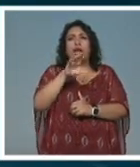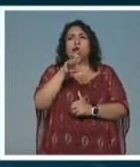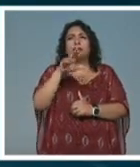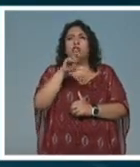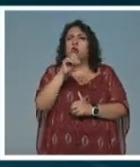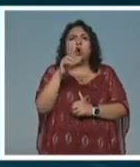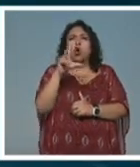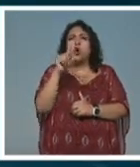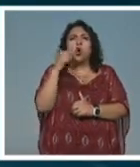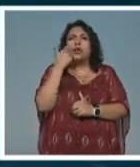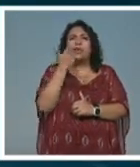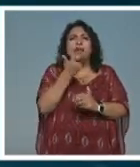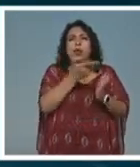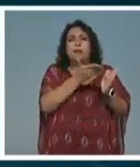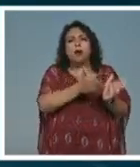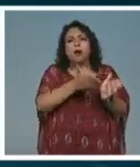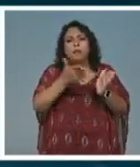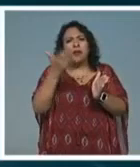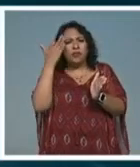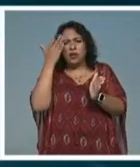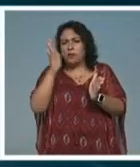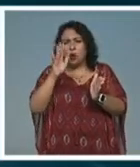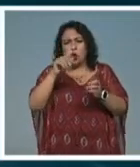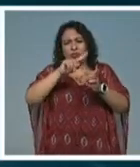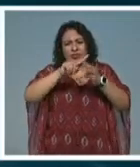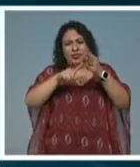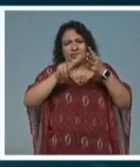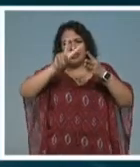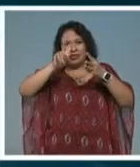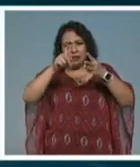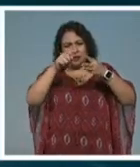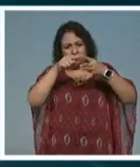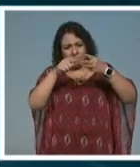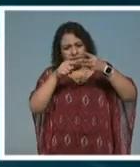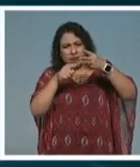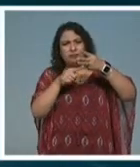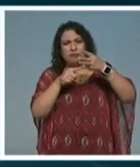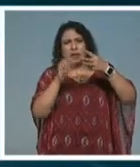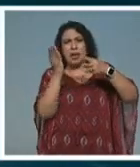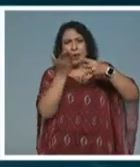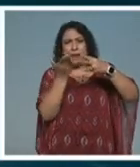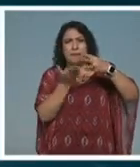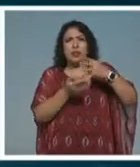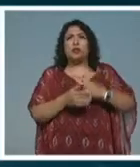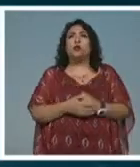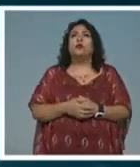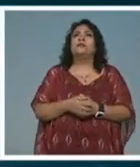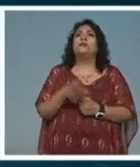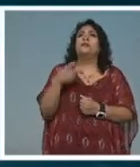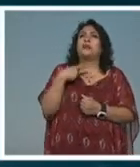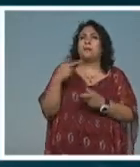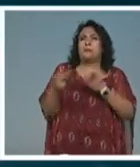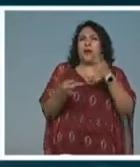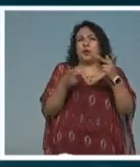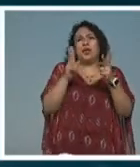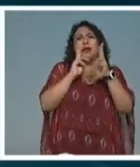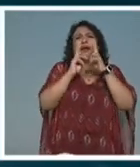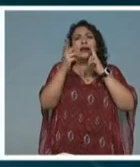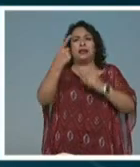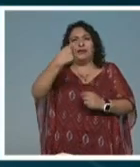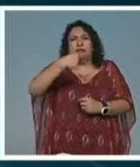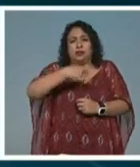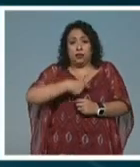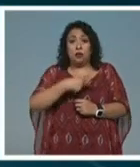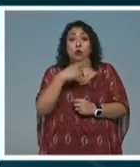no cronológicamente, sino como 3 ejes o capítulos interpretativos. Cuestiona determinadas narrativas de la